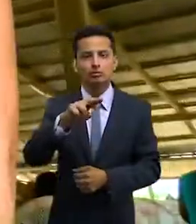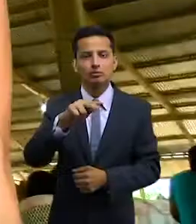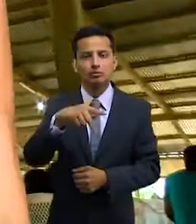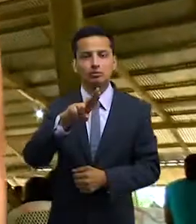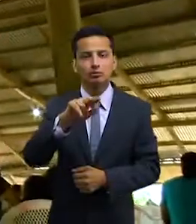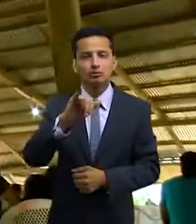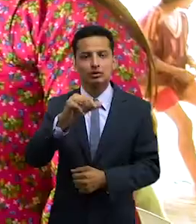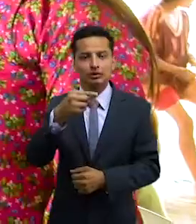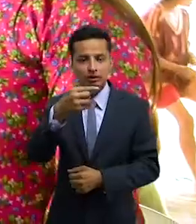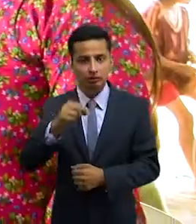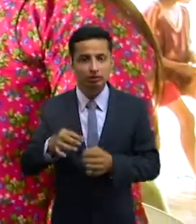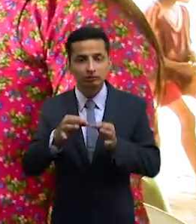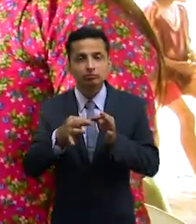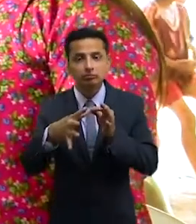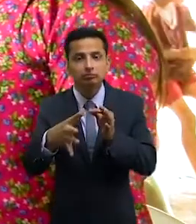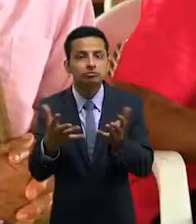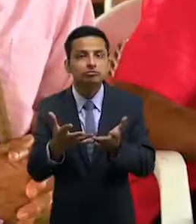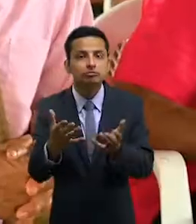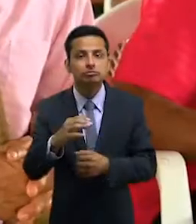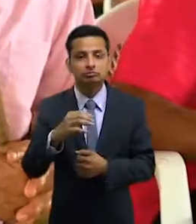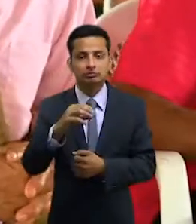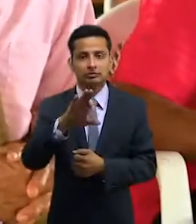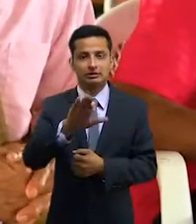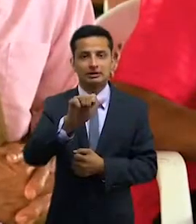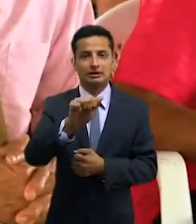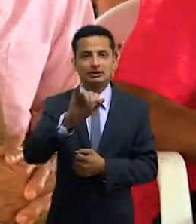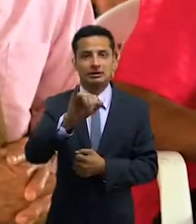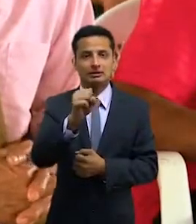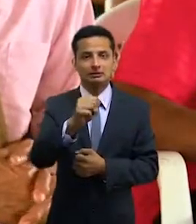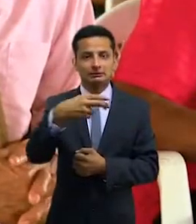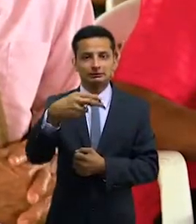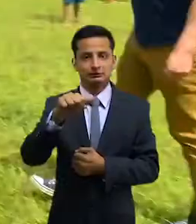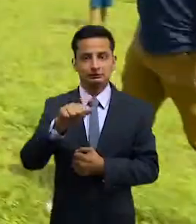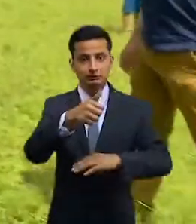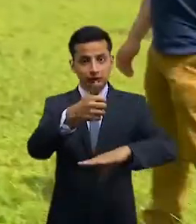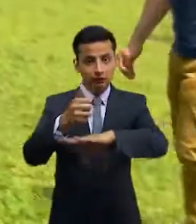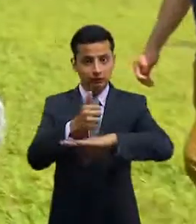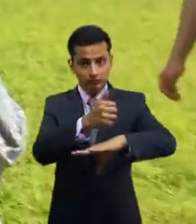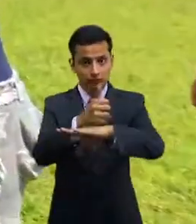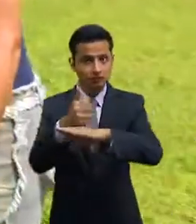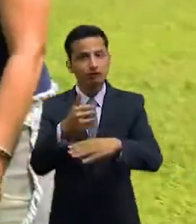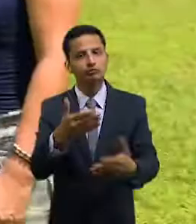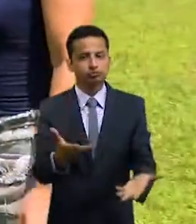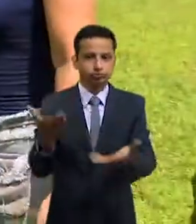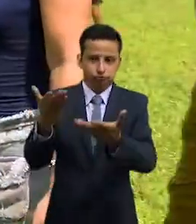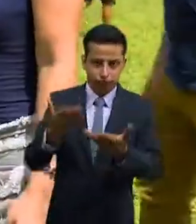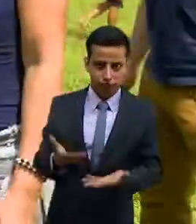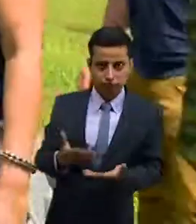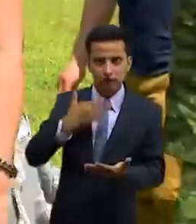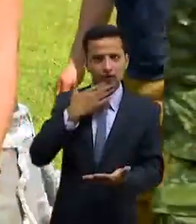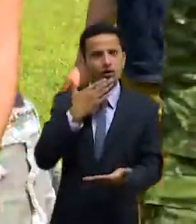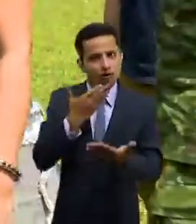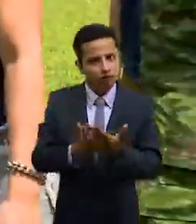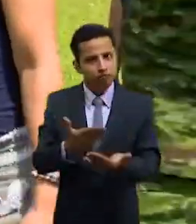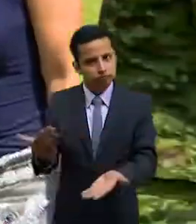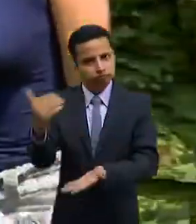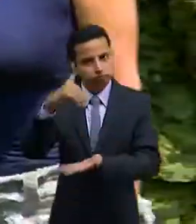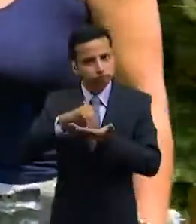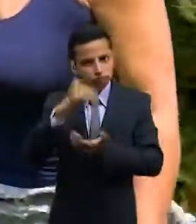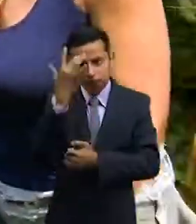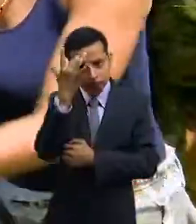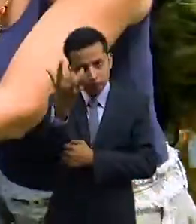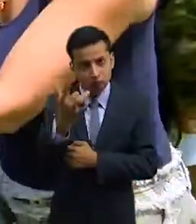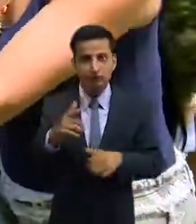de la parroquia Huasaga del cantón Taisha, donde fue recibida por las autoridades locales, quienes agradecieron por la